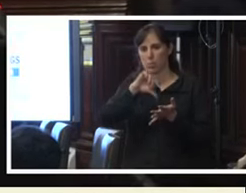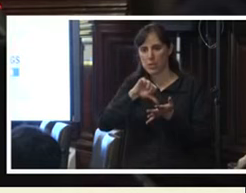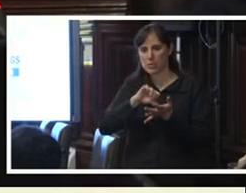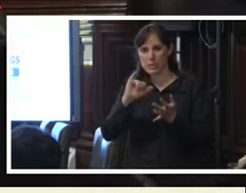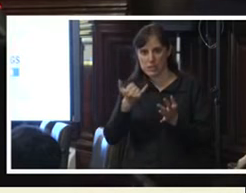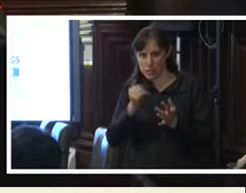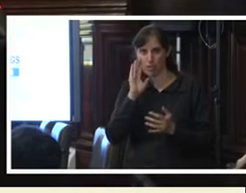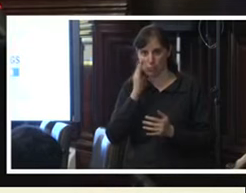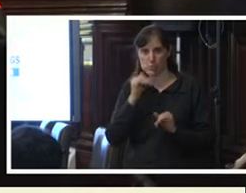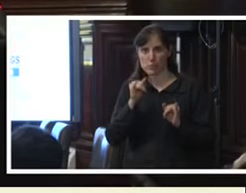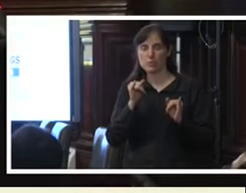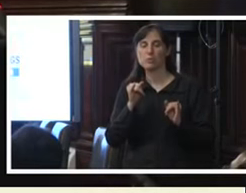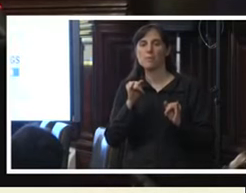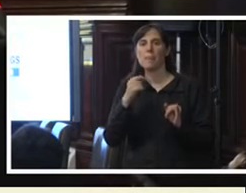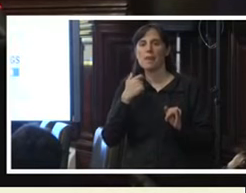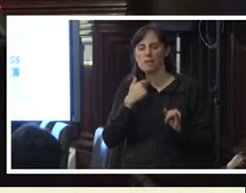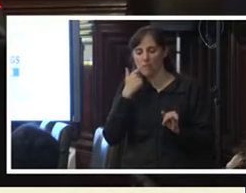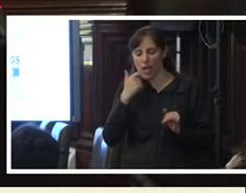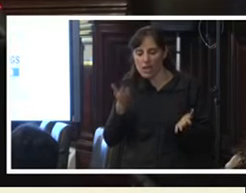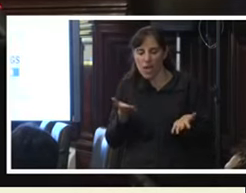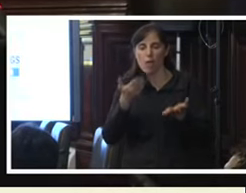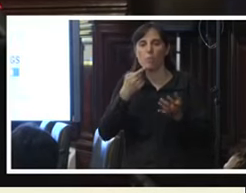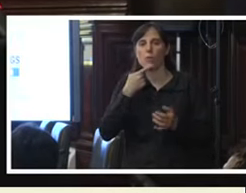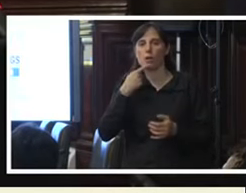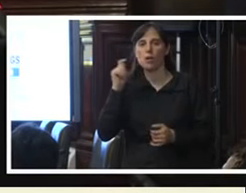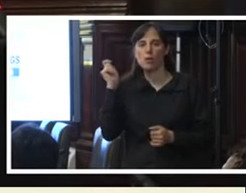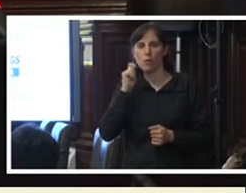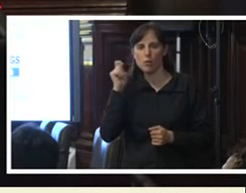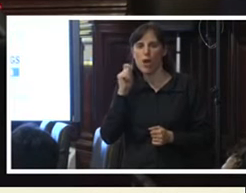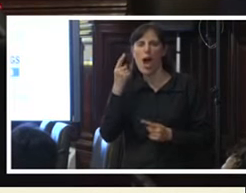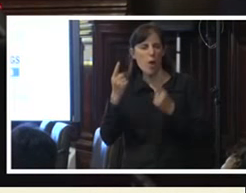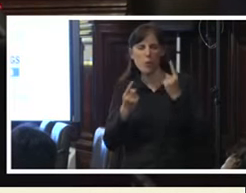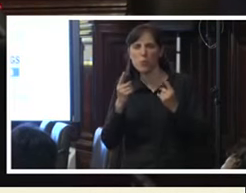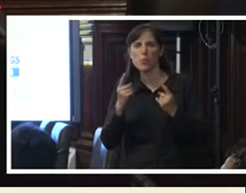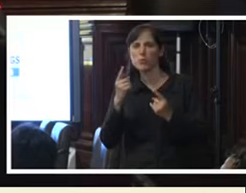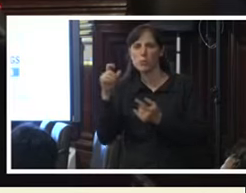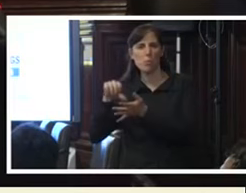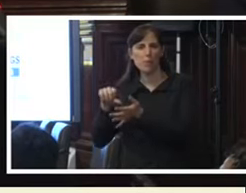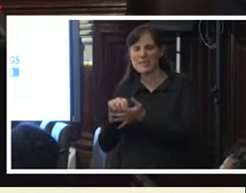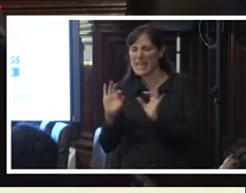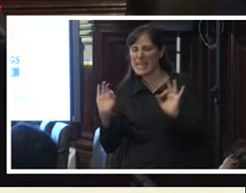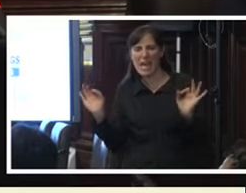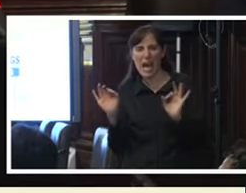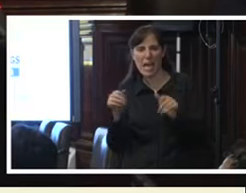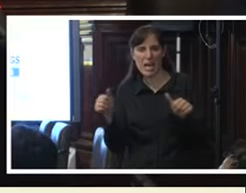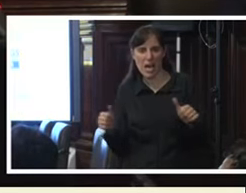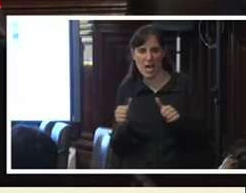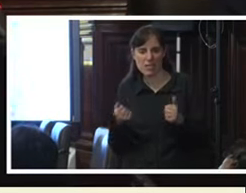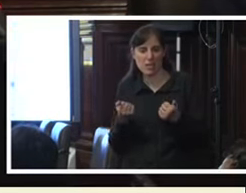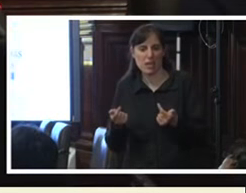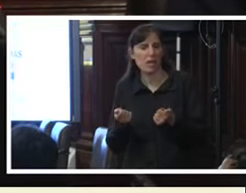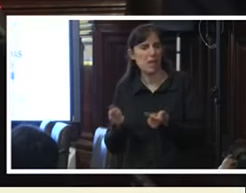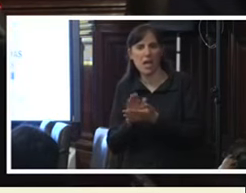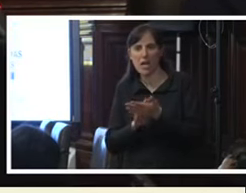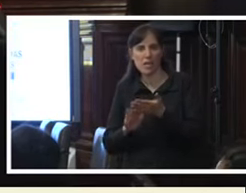se repite en políticas públicas y programas estatales que reflejan una nula o débil voluntad política de reconocer la importancia que